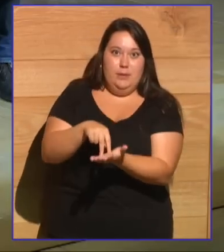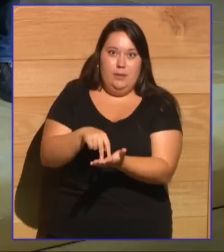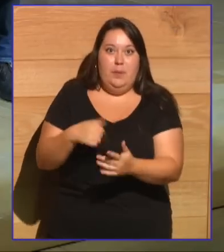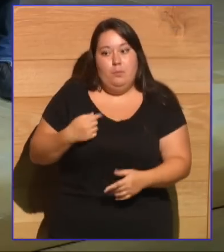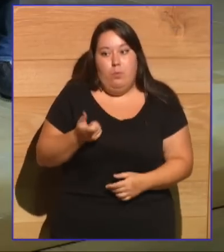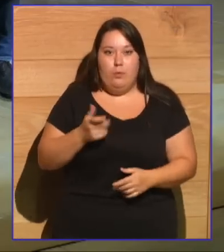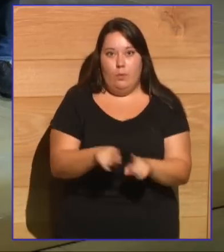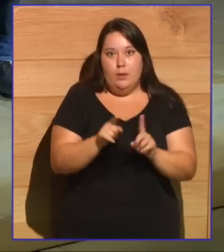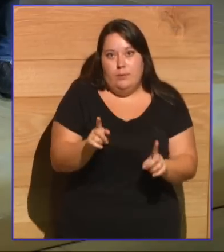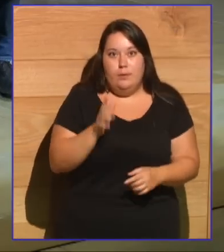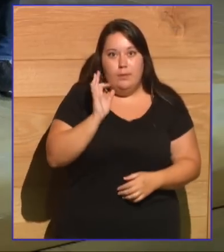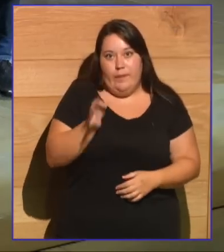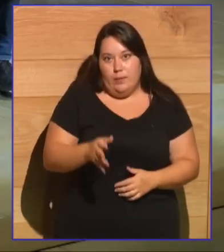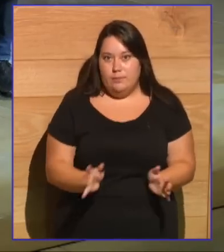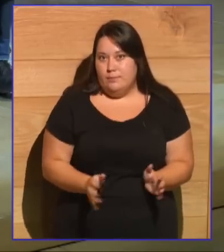igual